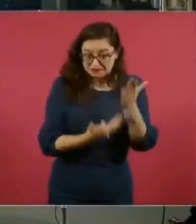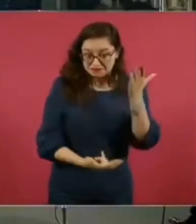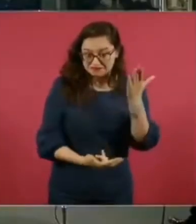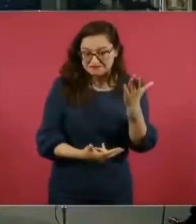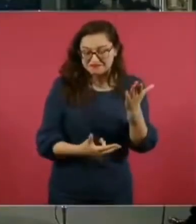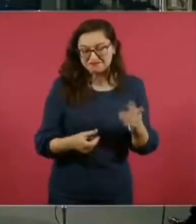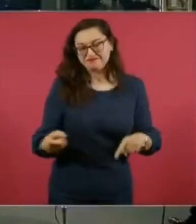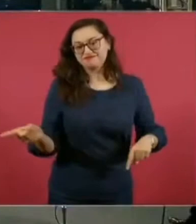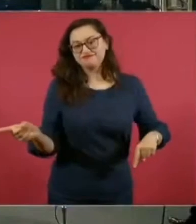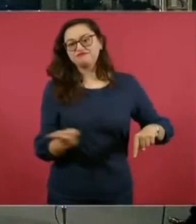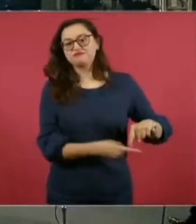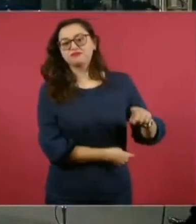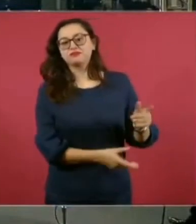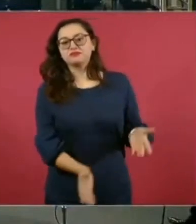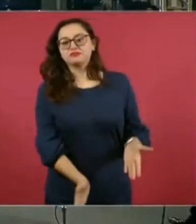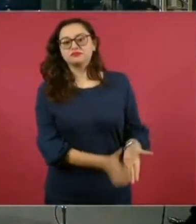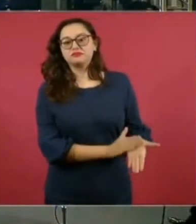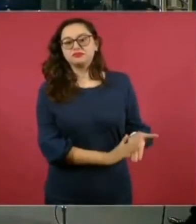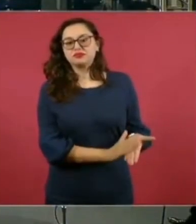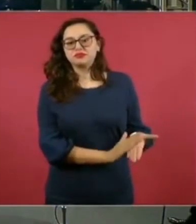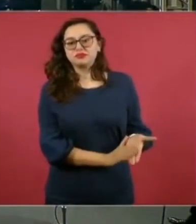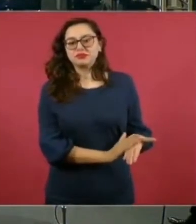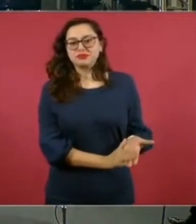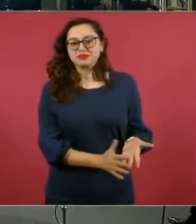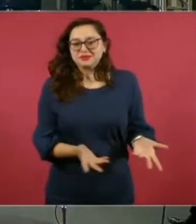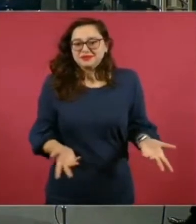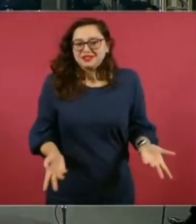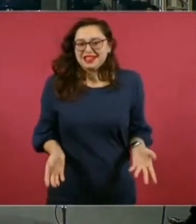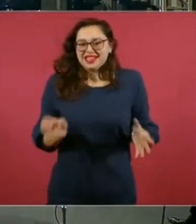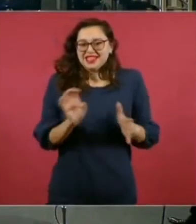la corrupción. Y qué casualidad